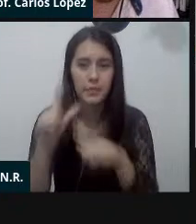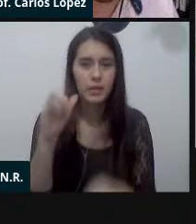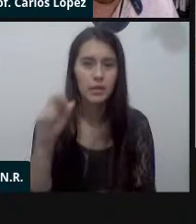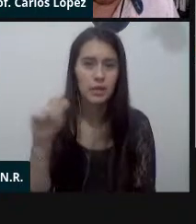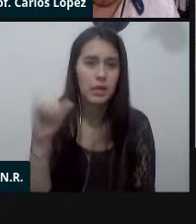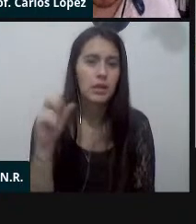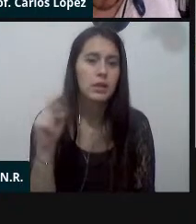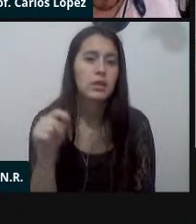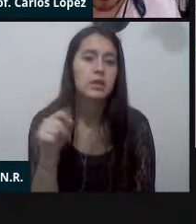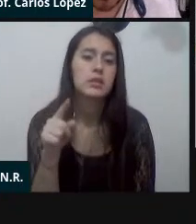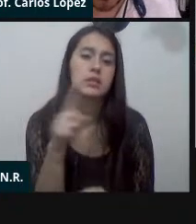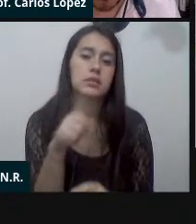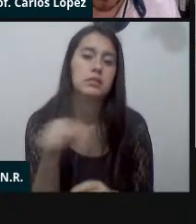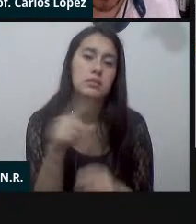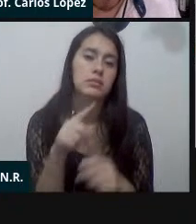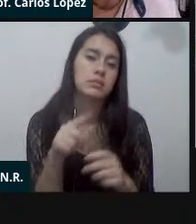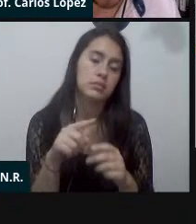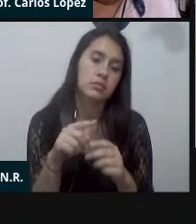Liliana.